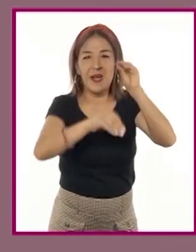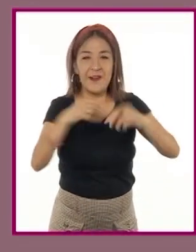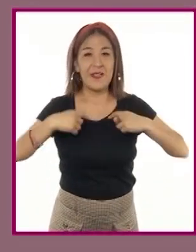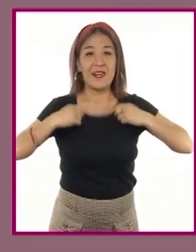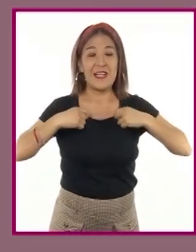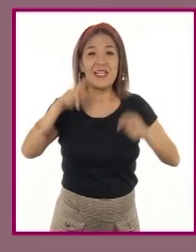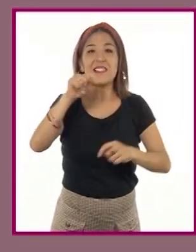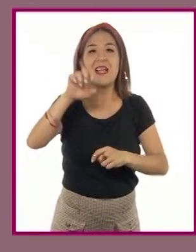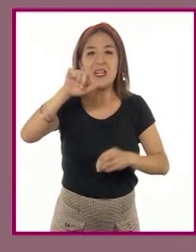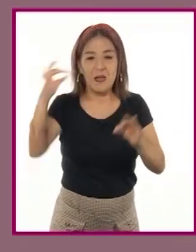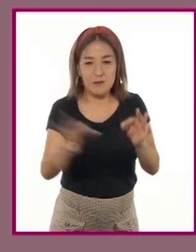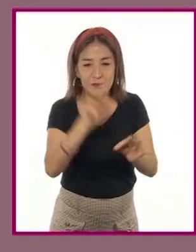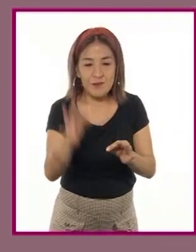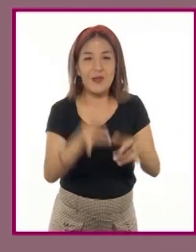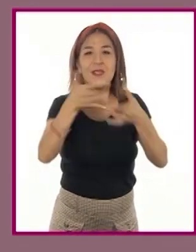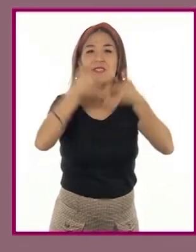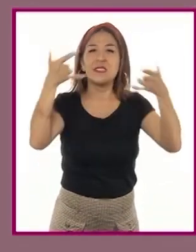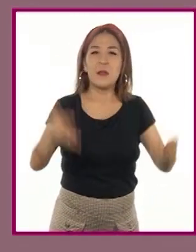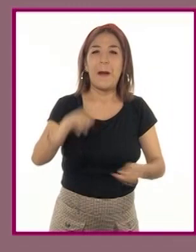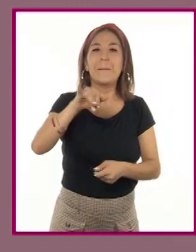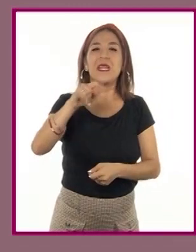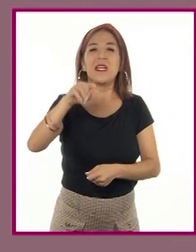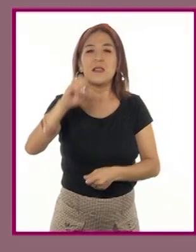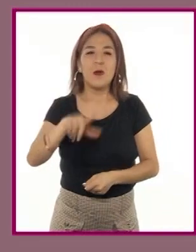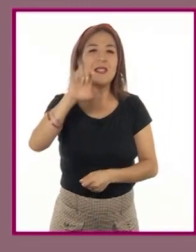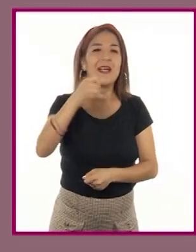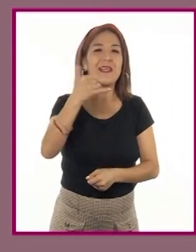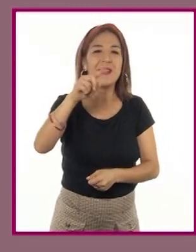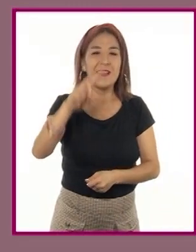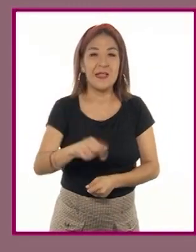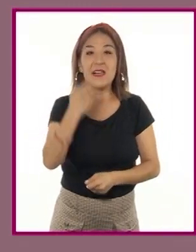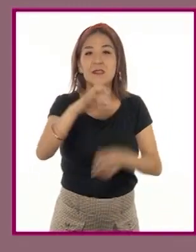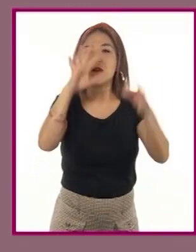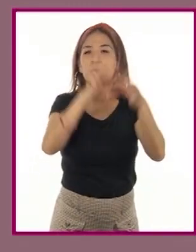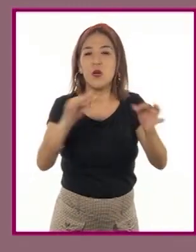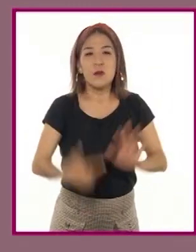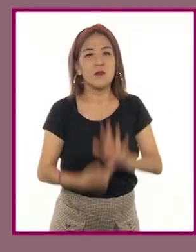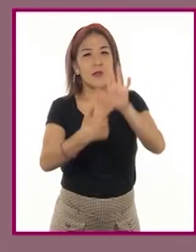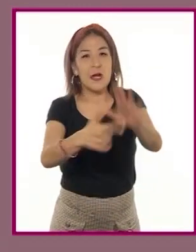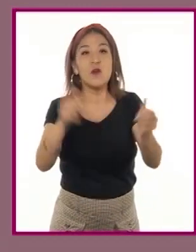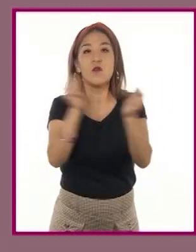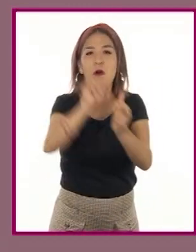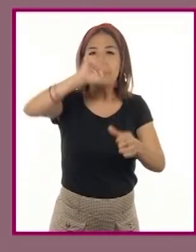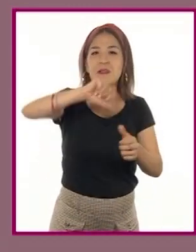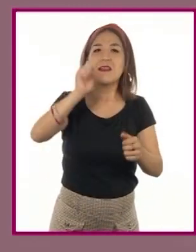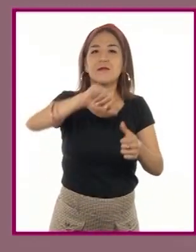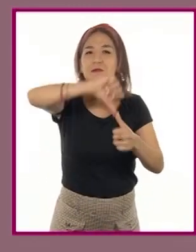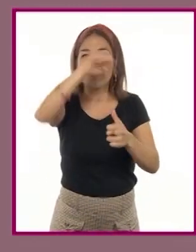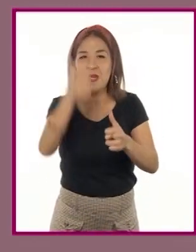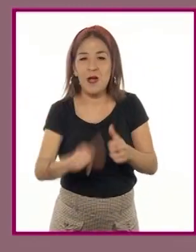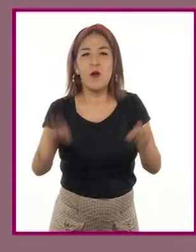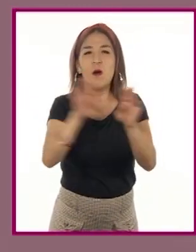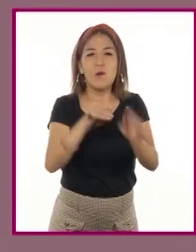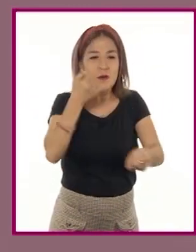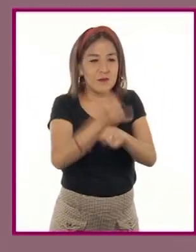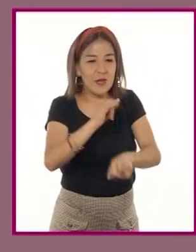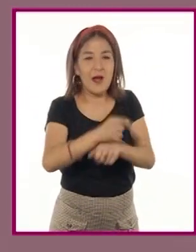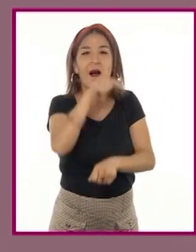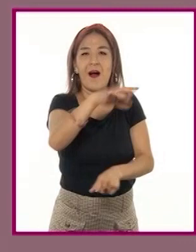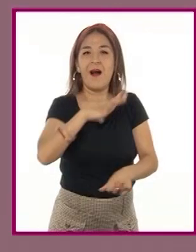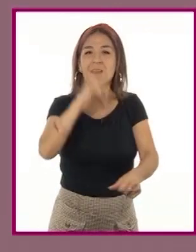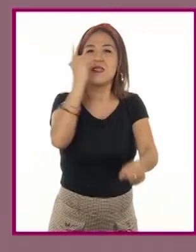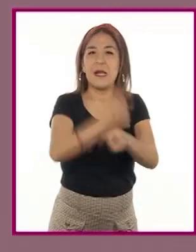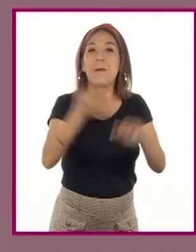mitos y leyendas, como parte de la tradición oral, y en evidencias arqueológicas que persisten o que han sido redescubiertas por